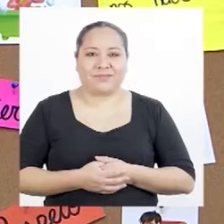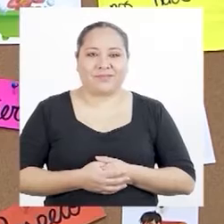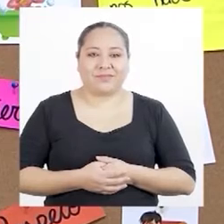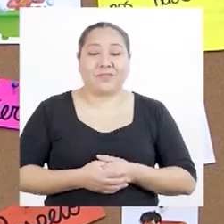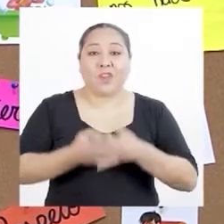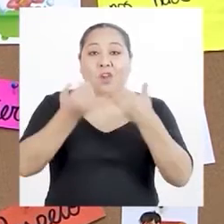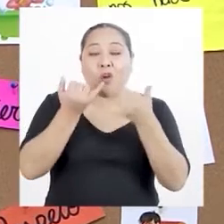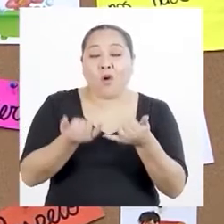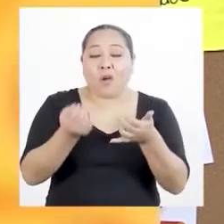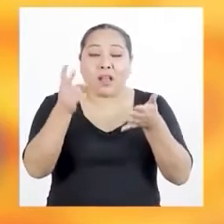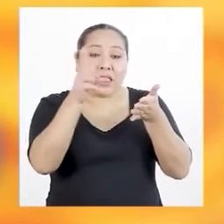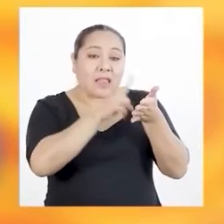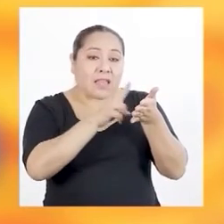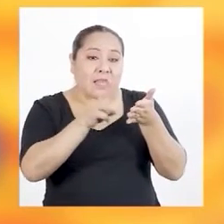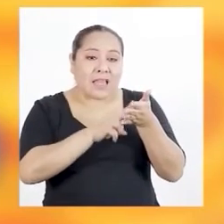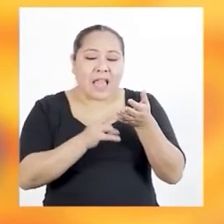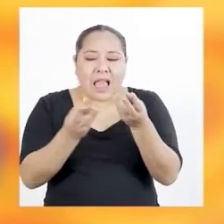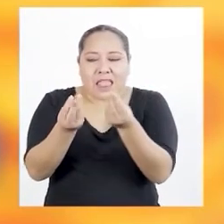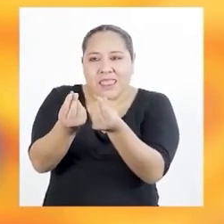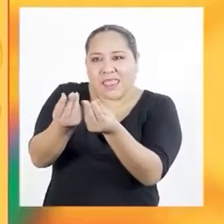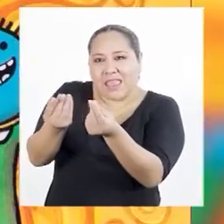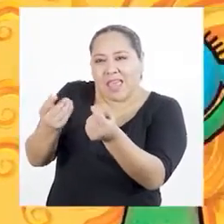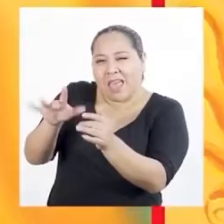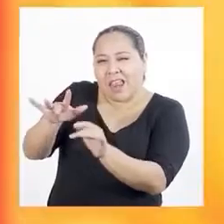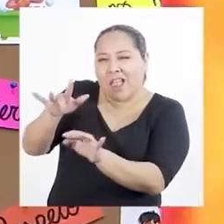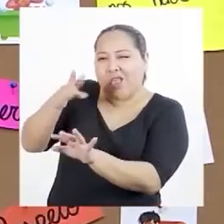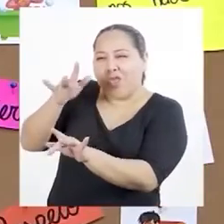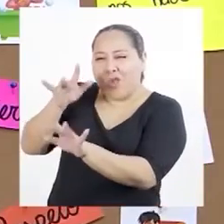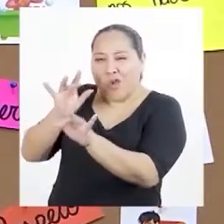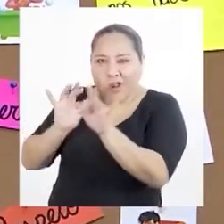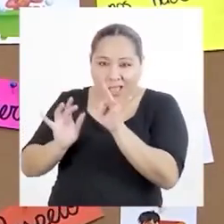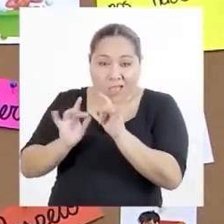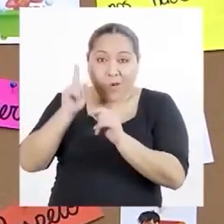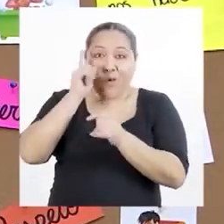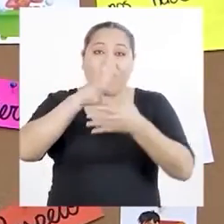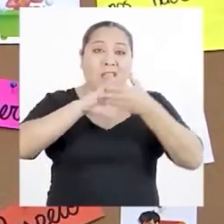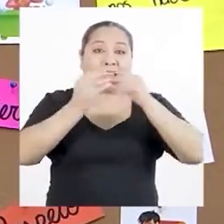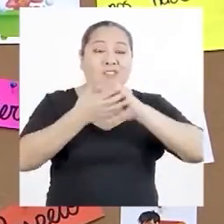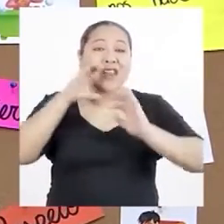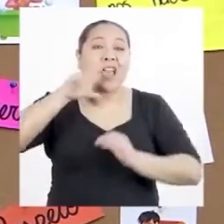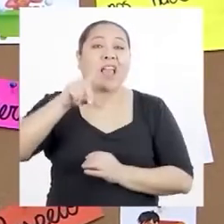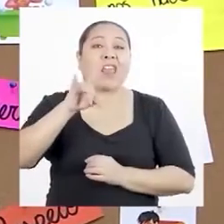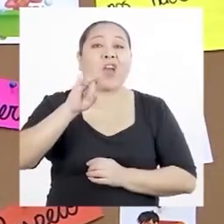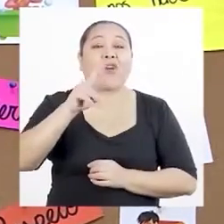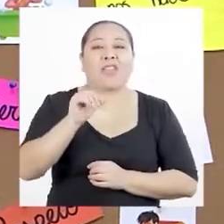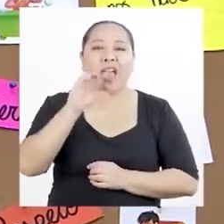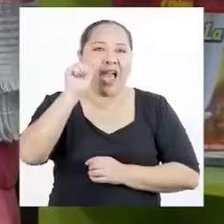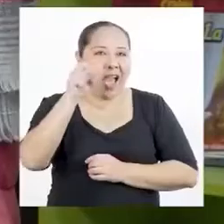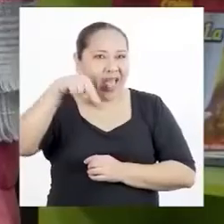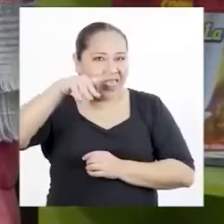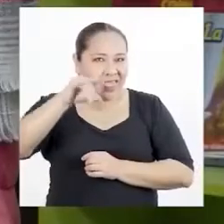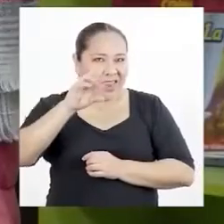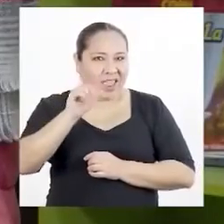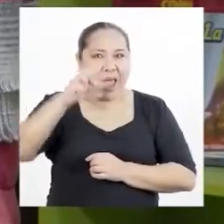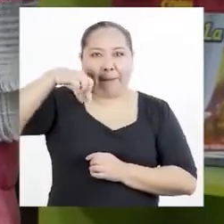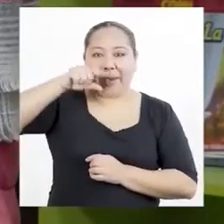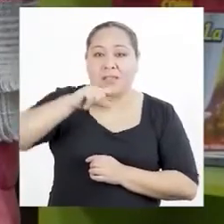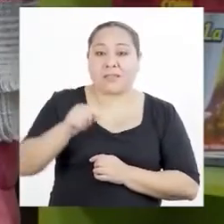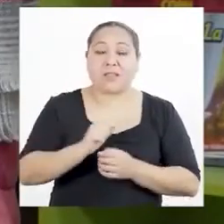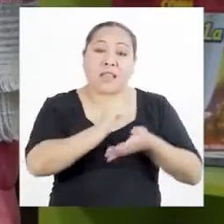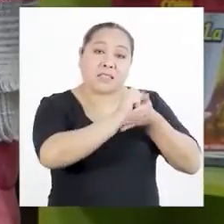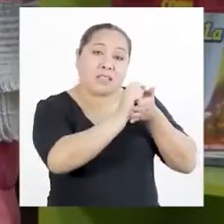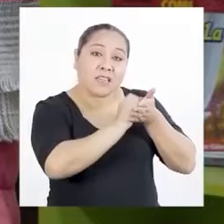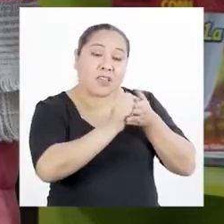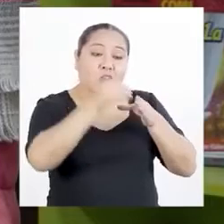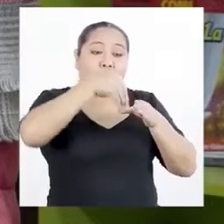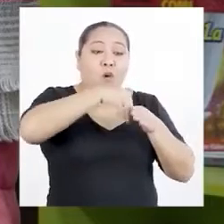Hoy leeremos Tierra Dorada, una historia de Claudia y Andrea Paz. Y ha sido publicado